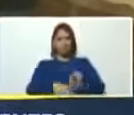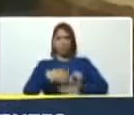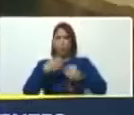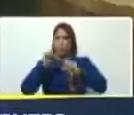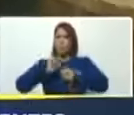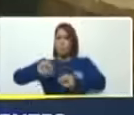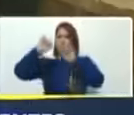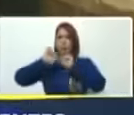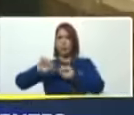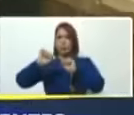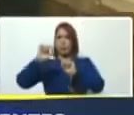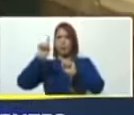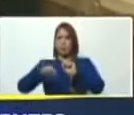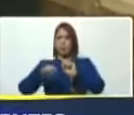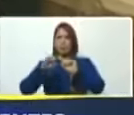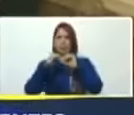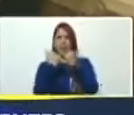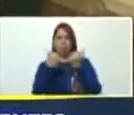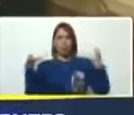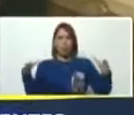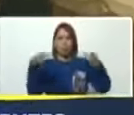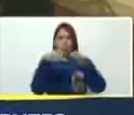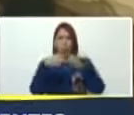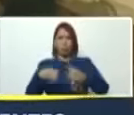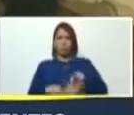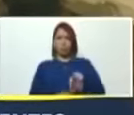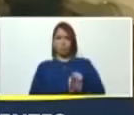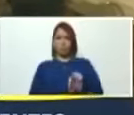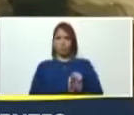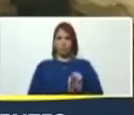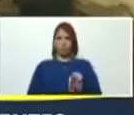protesta, en el salón de reuniones.